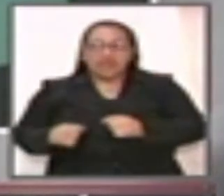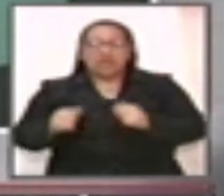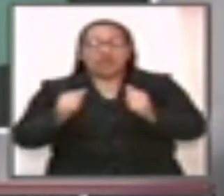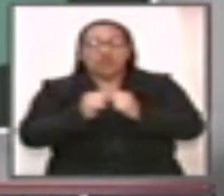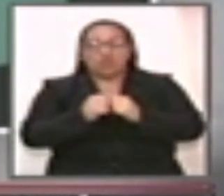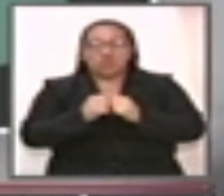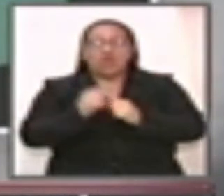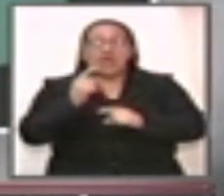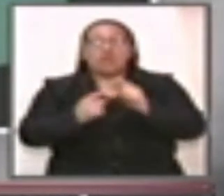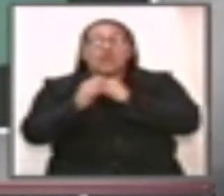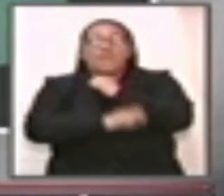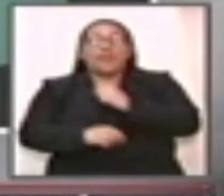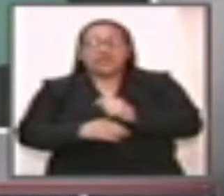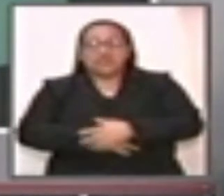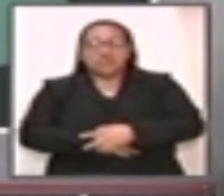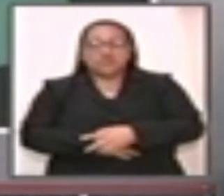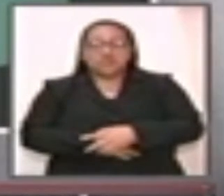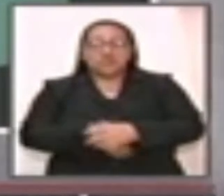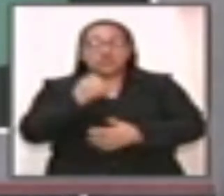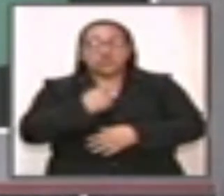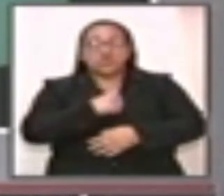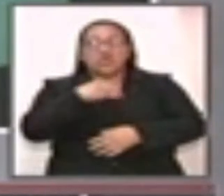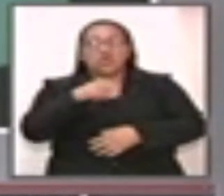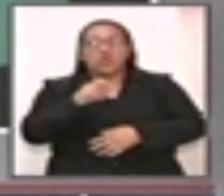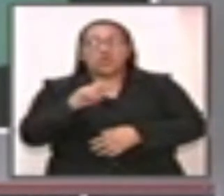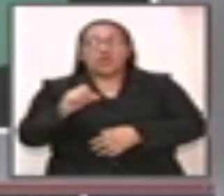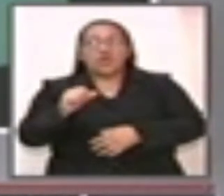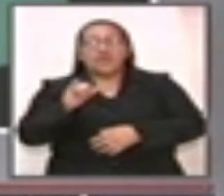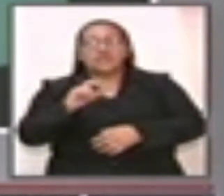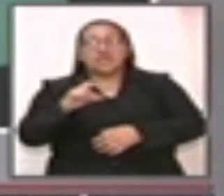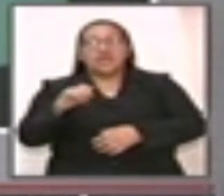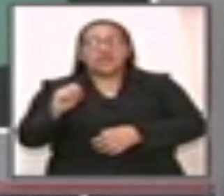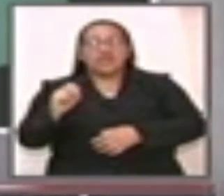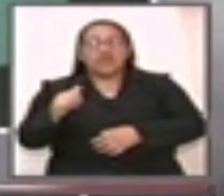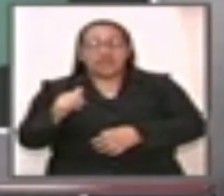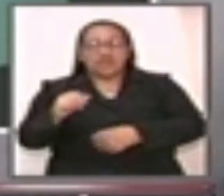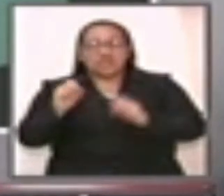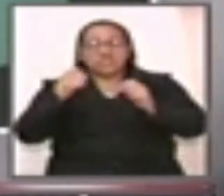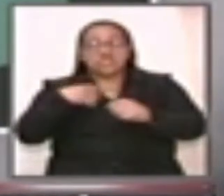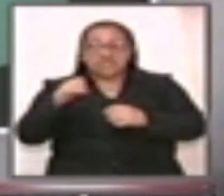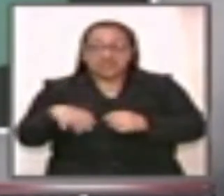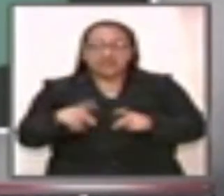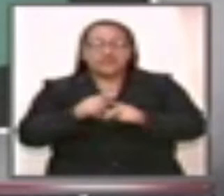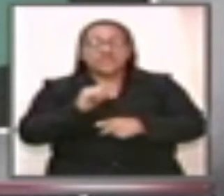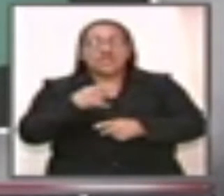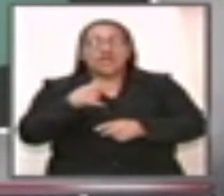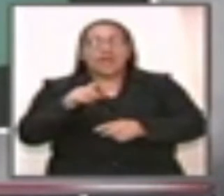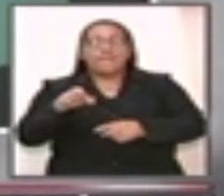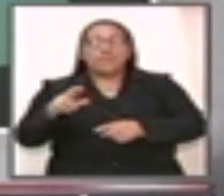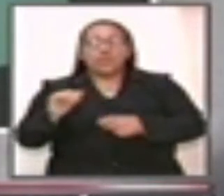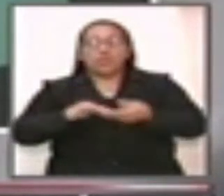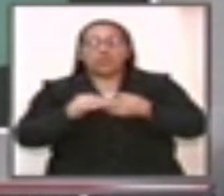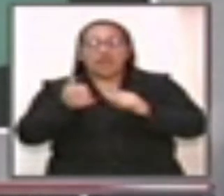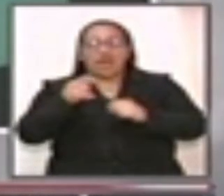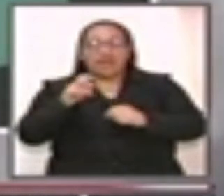con los países del EFTA, que son Suiza, Noruega, Islandia y Liechtenstein, con Chile, con Singapur y en la comunidad